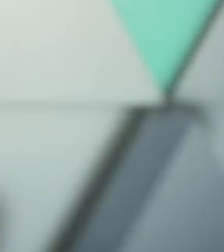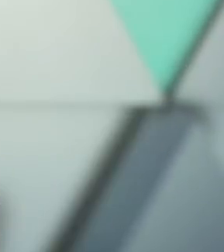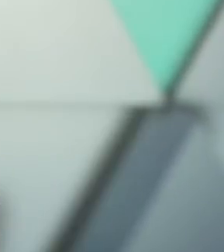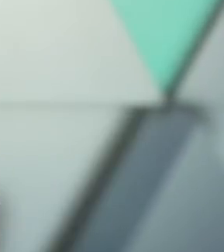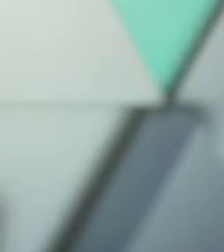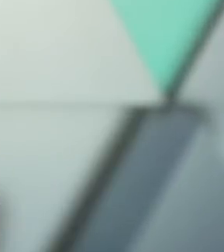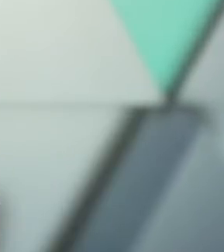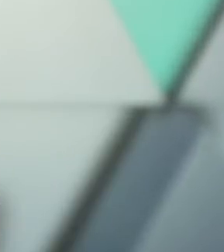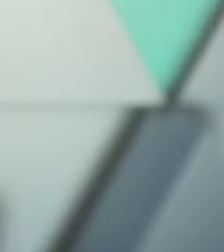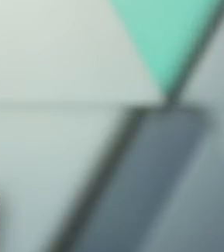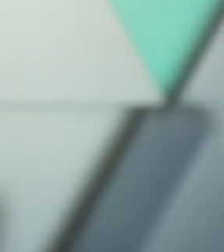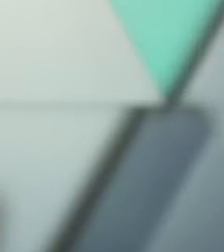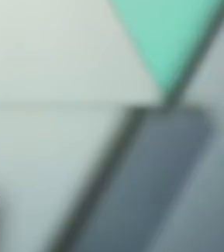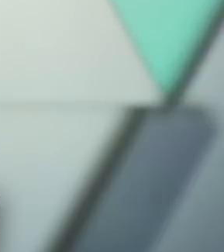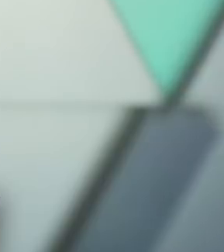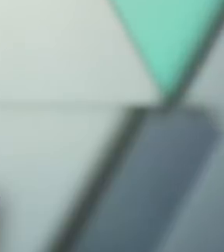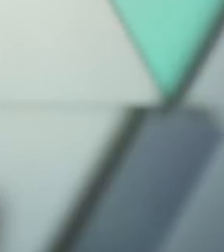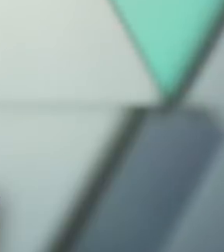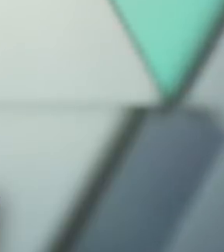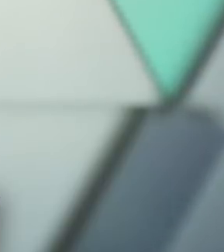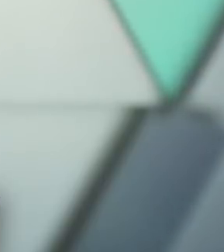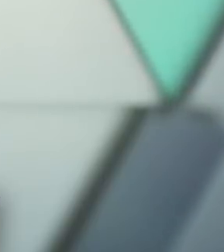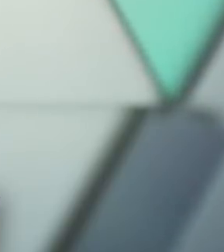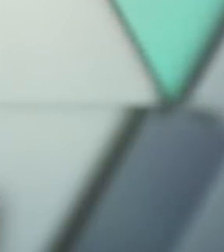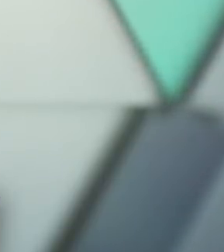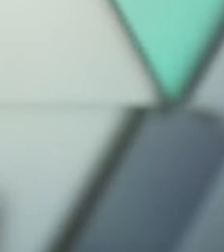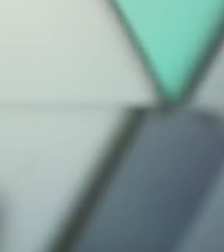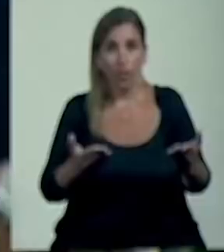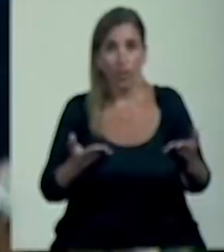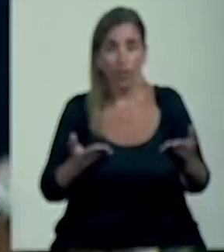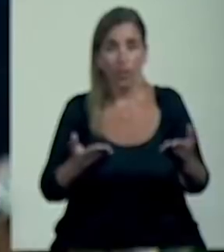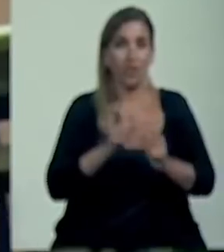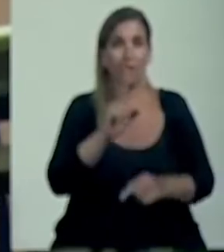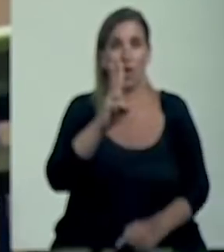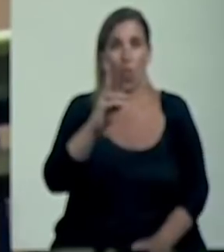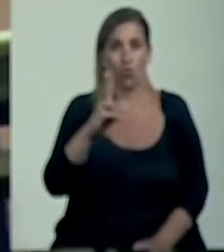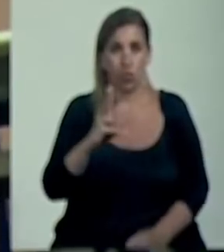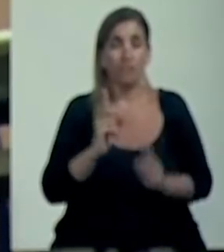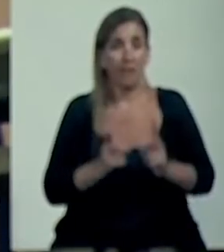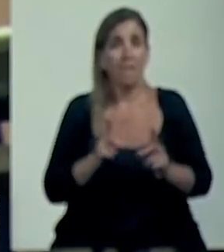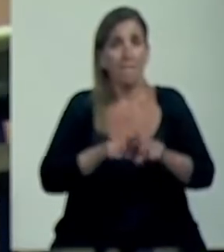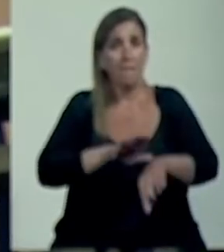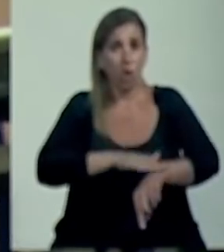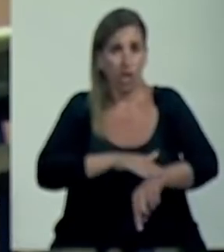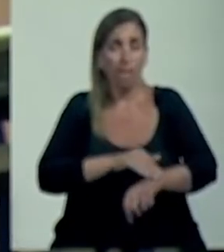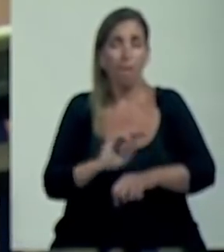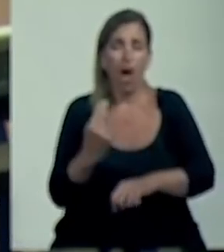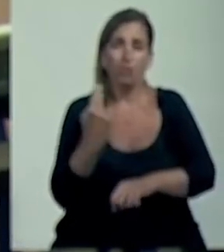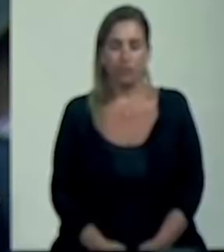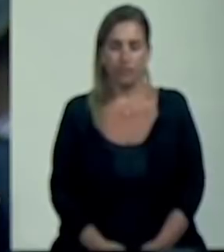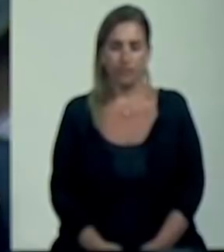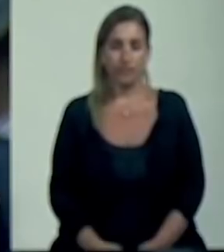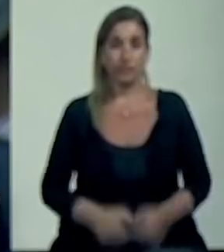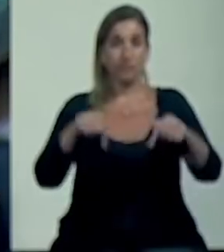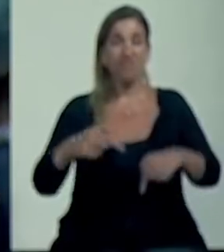se puede hacer esta fuerza con eso no necesariamente no no no cambia nada el proyecto